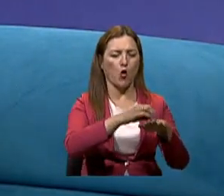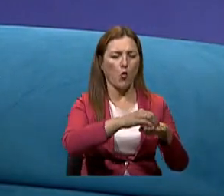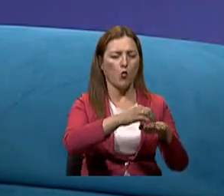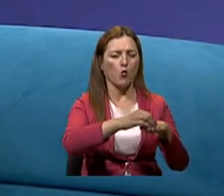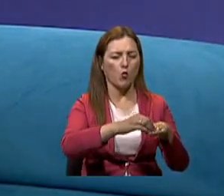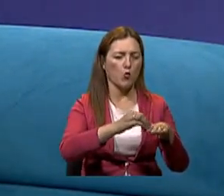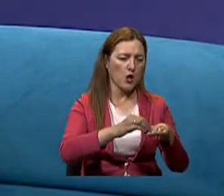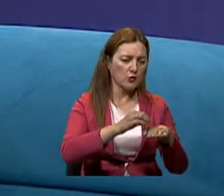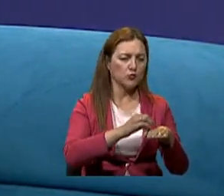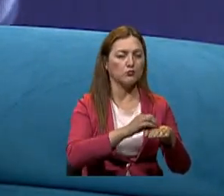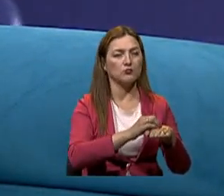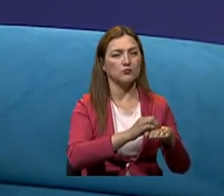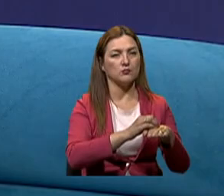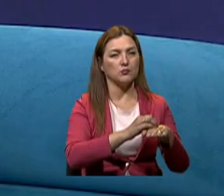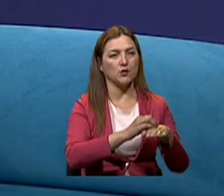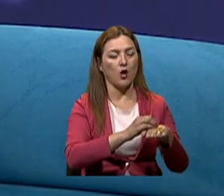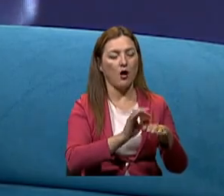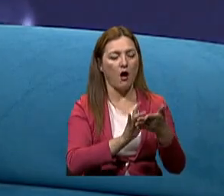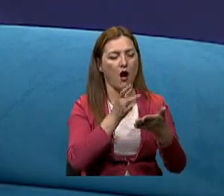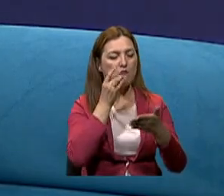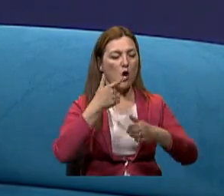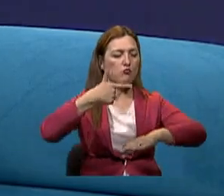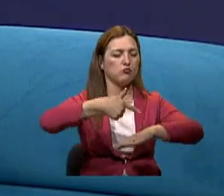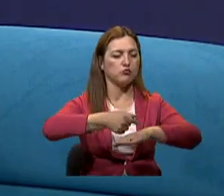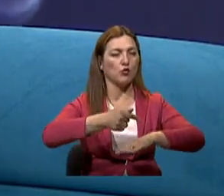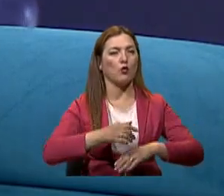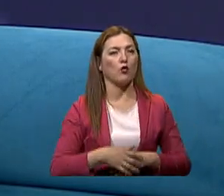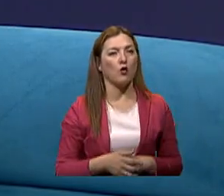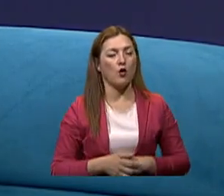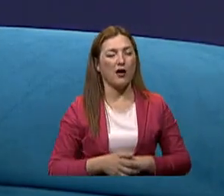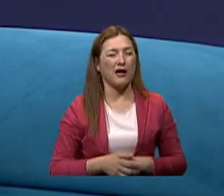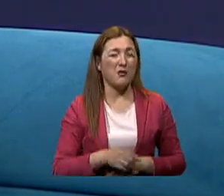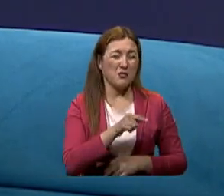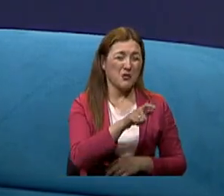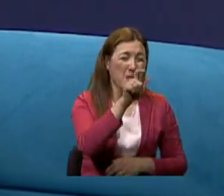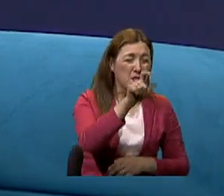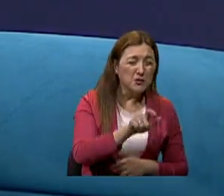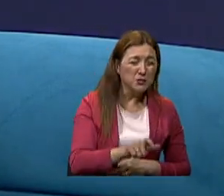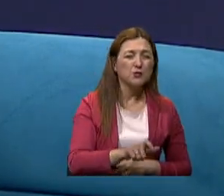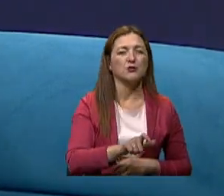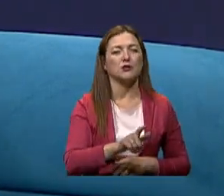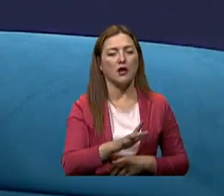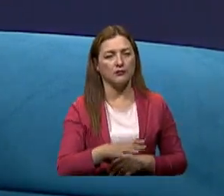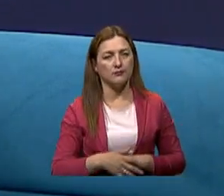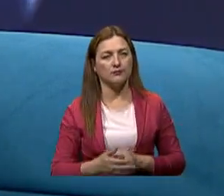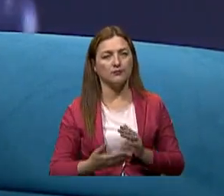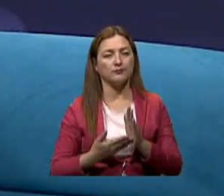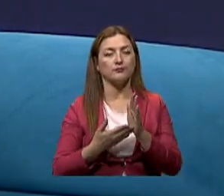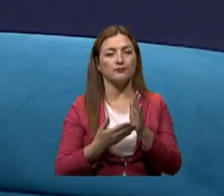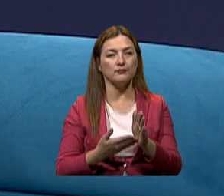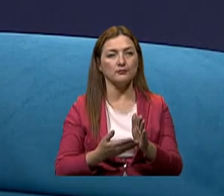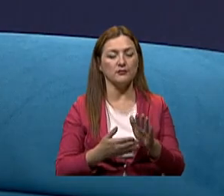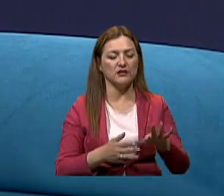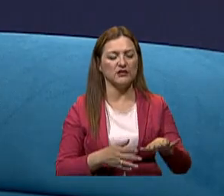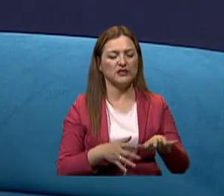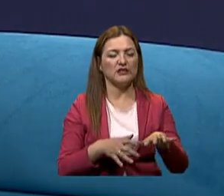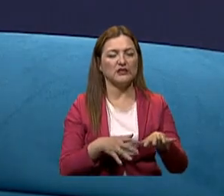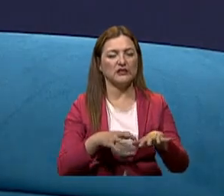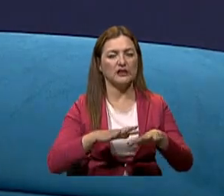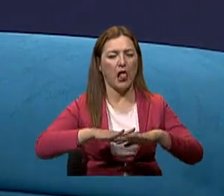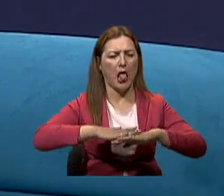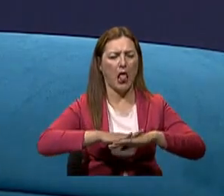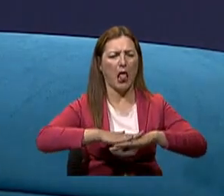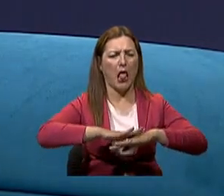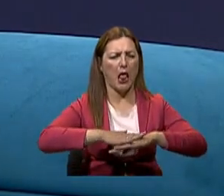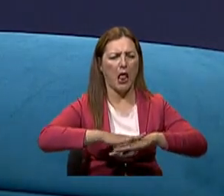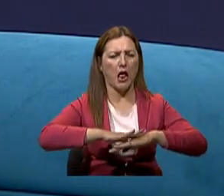sea esto la colocación de analgésicos o antibióticos. Cuando ya el paciente se añade a que no tiene circulación adecuada,